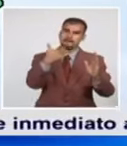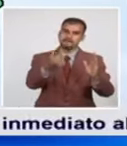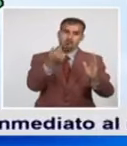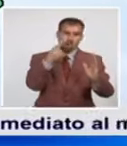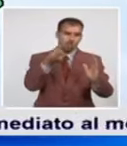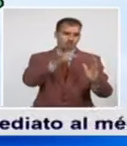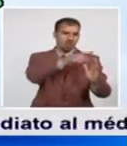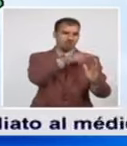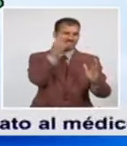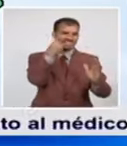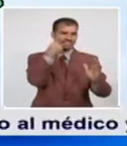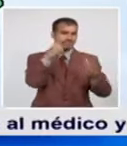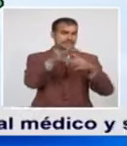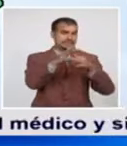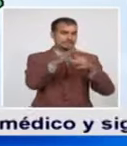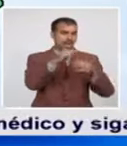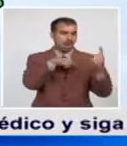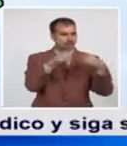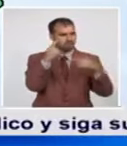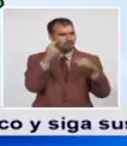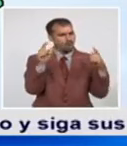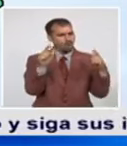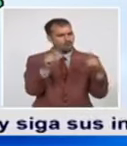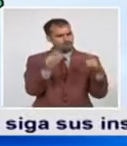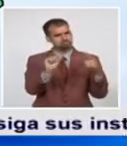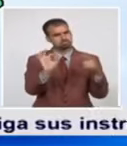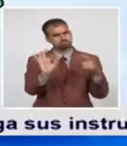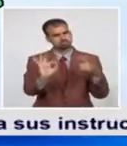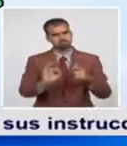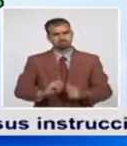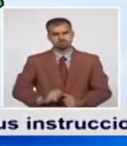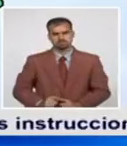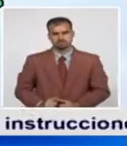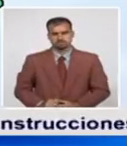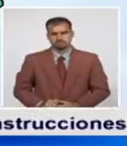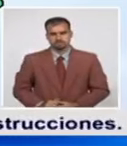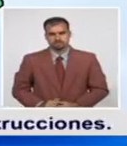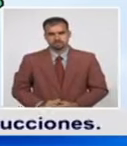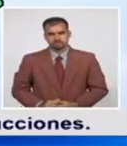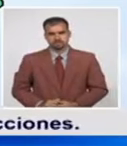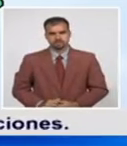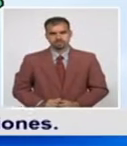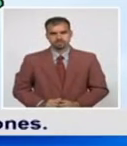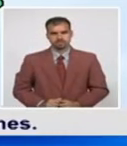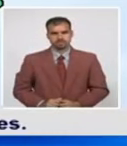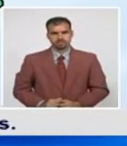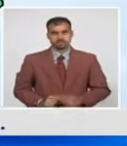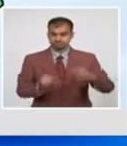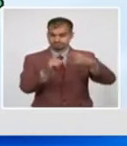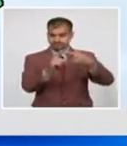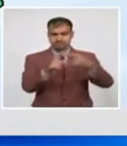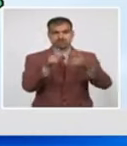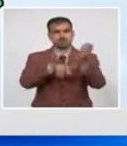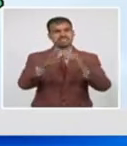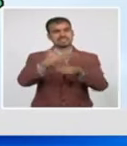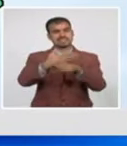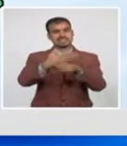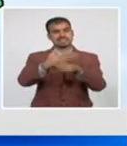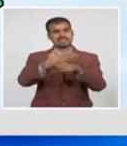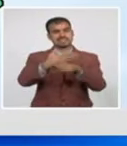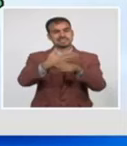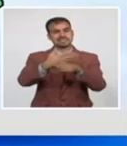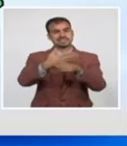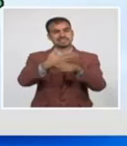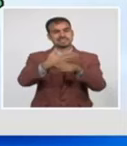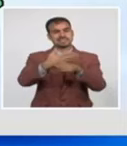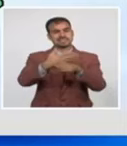región que el día de ayer, que los días anteriores. Santiago incrementó los casos a